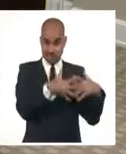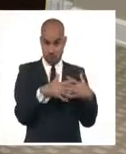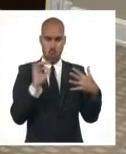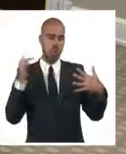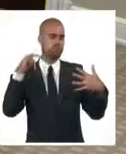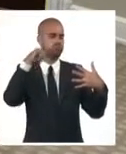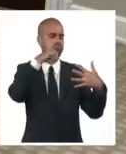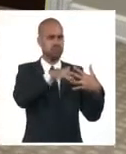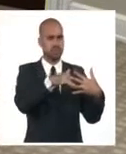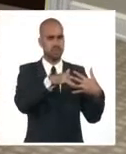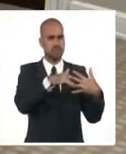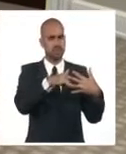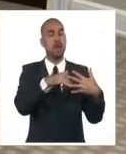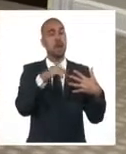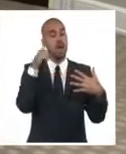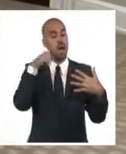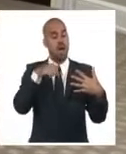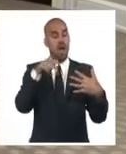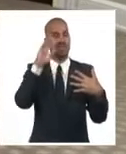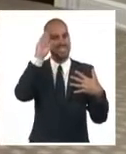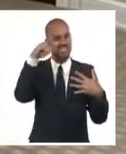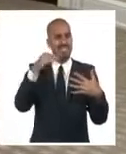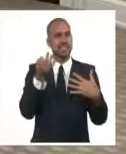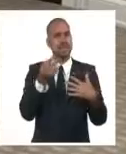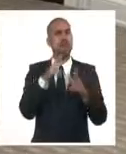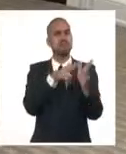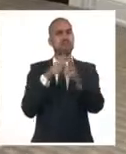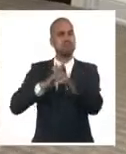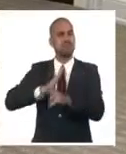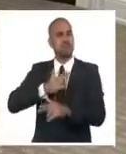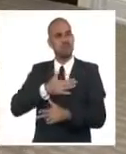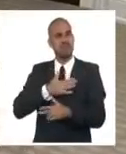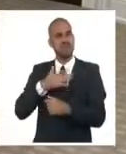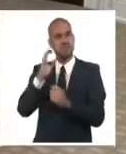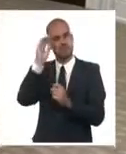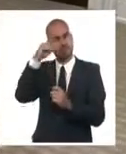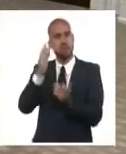masacre ocurrida en una escuela primaria de Uvalde, en el estado de Texas.